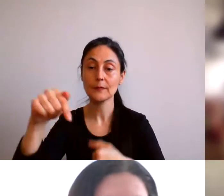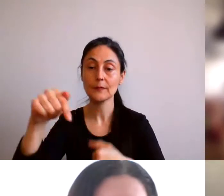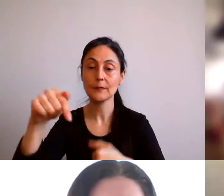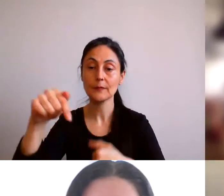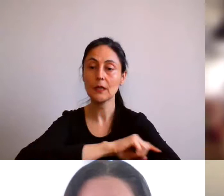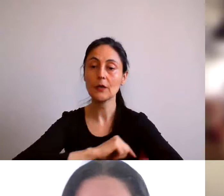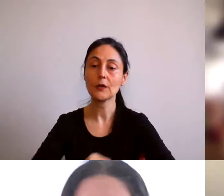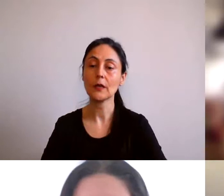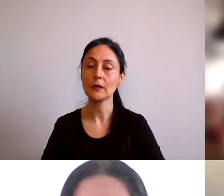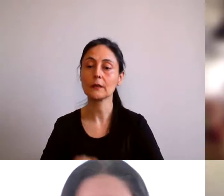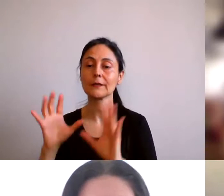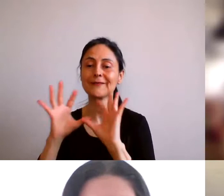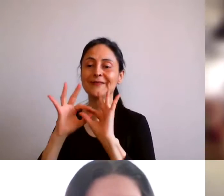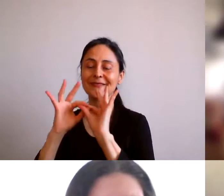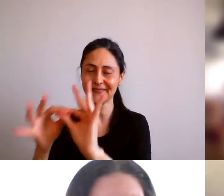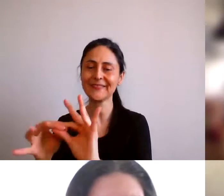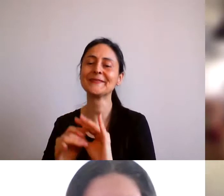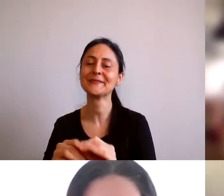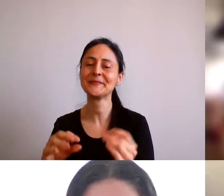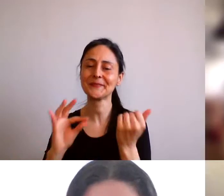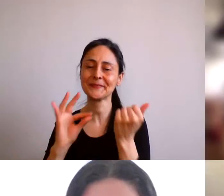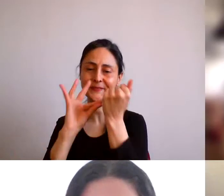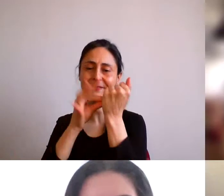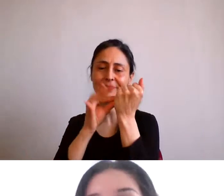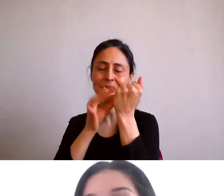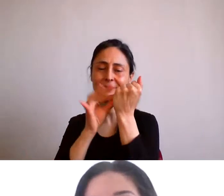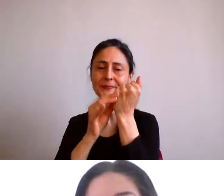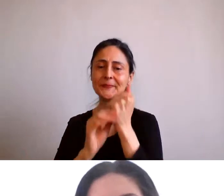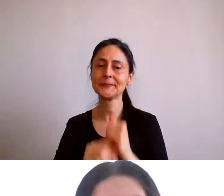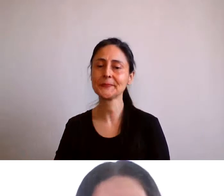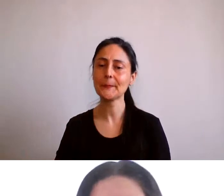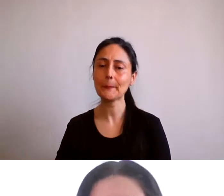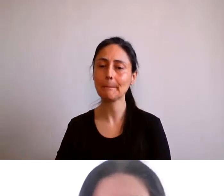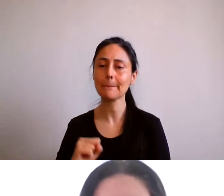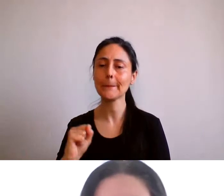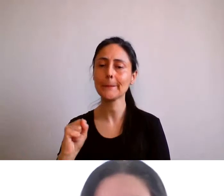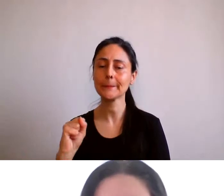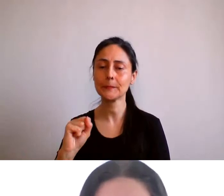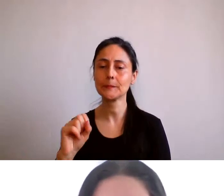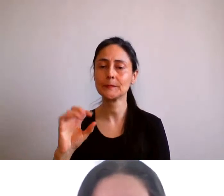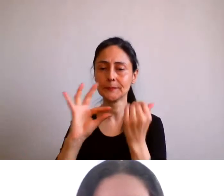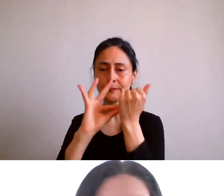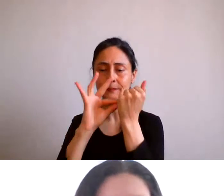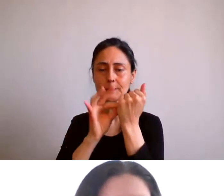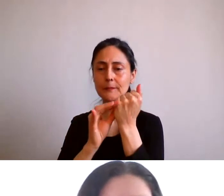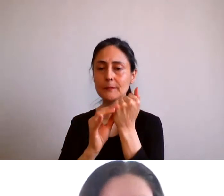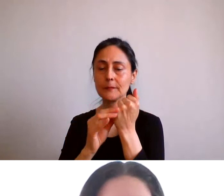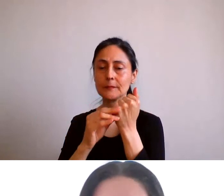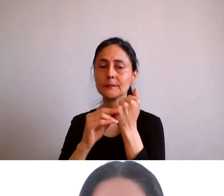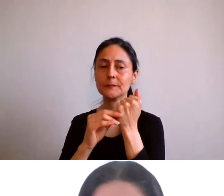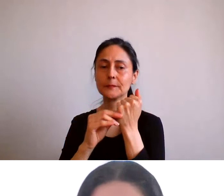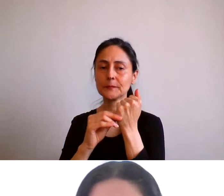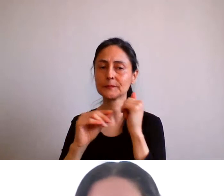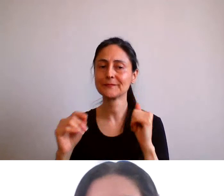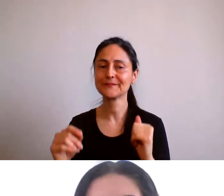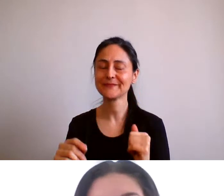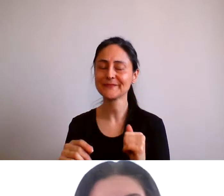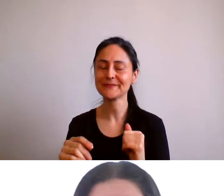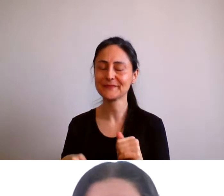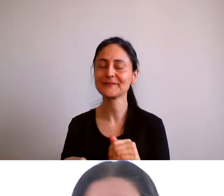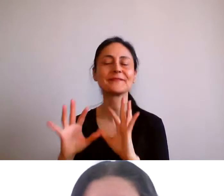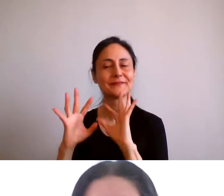enfáticamente a Silvana Navarrete con su traducción de lengua de señas. Creo que ha enriquecido muchísimo, ¿cierto?, esta